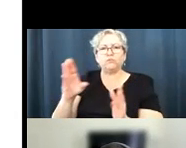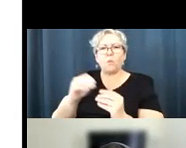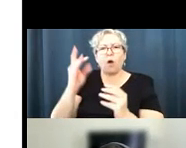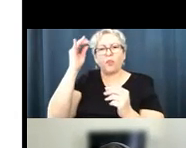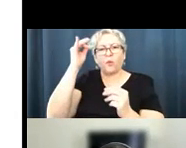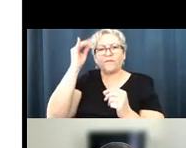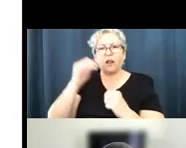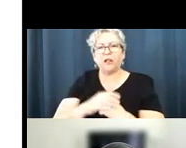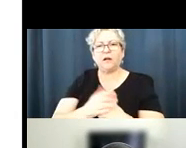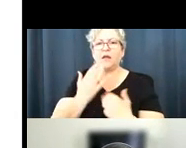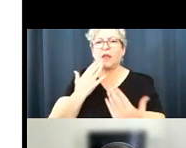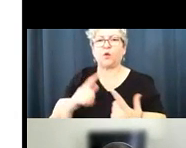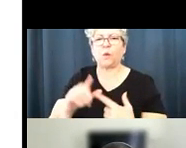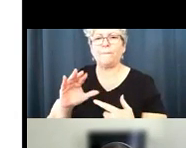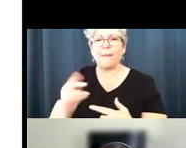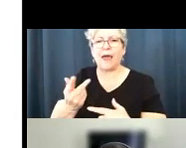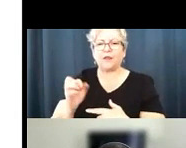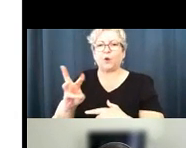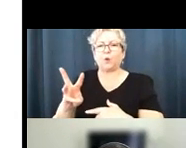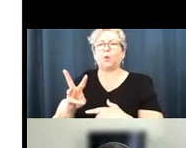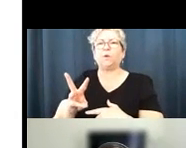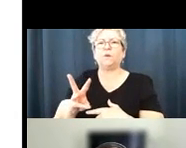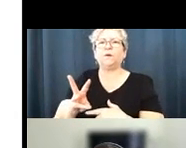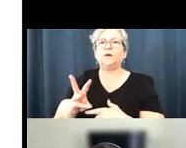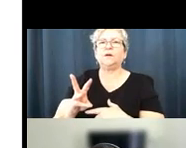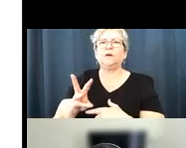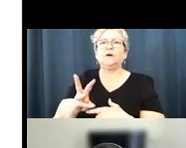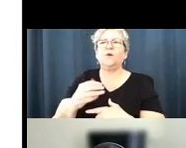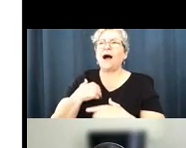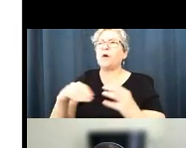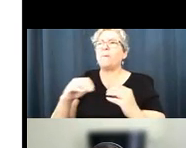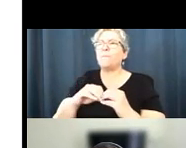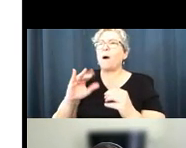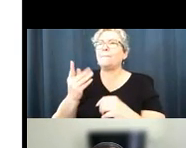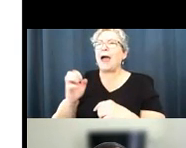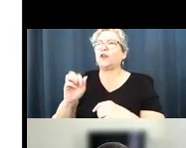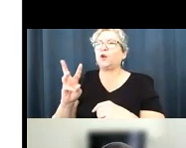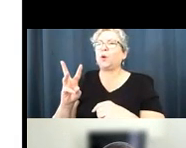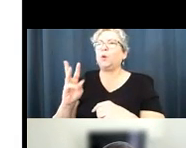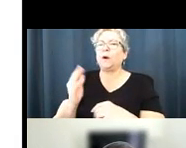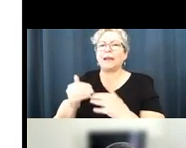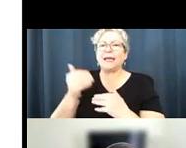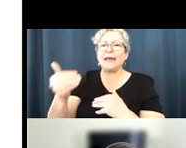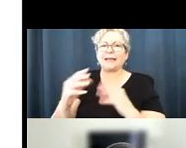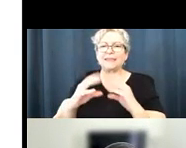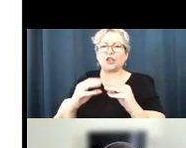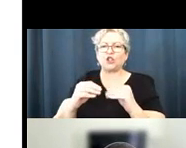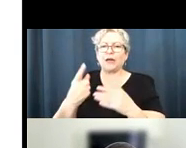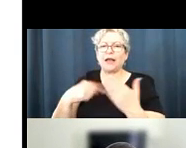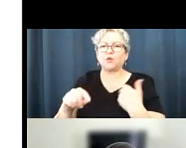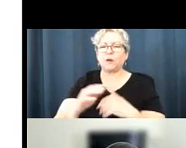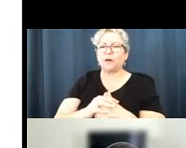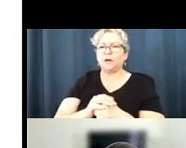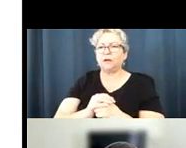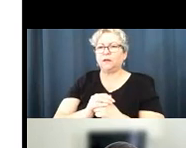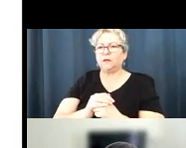hecho bien pensado. Gracias, Matthew. Okay. Aquí vamos a tener un poco más de Matthew en la próxima sesión que